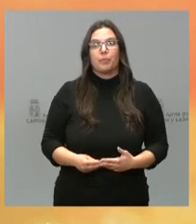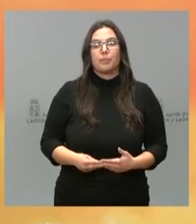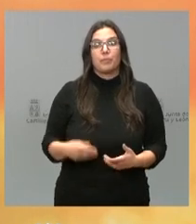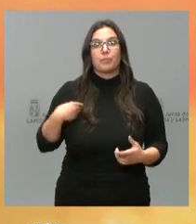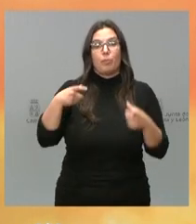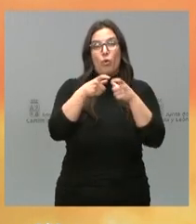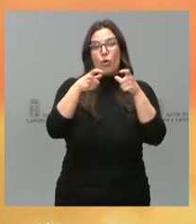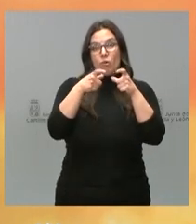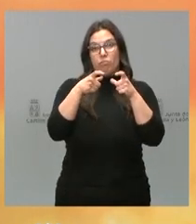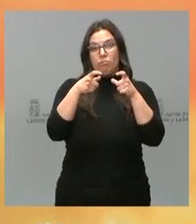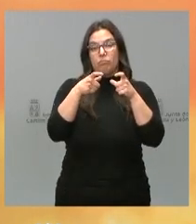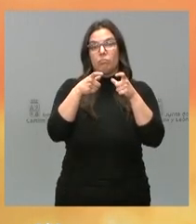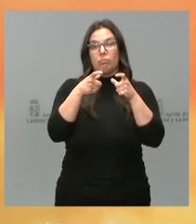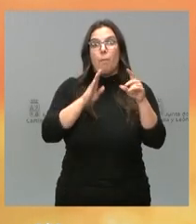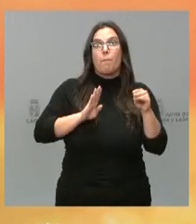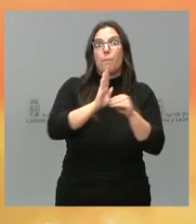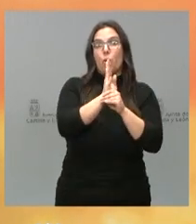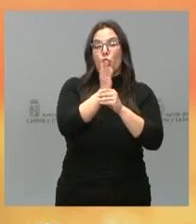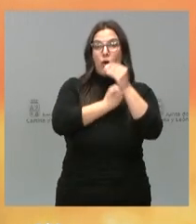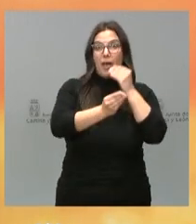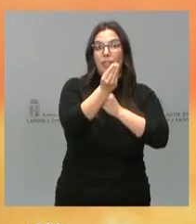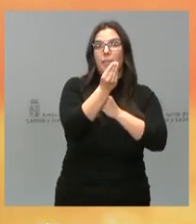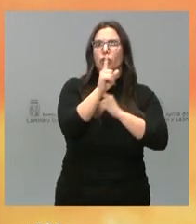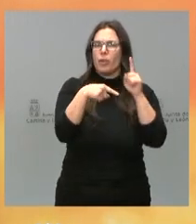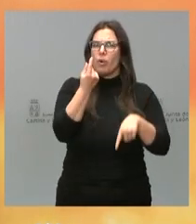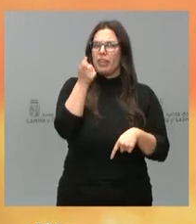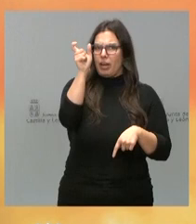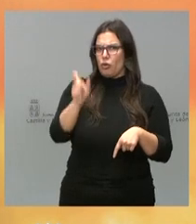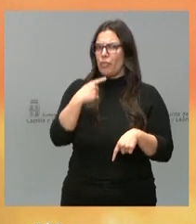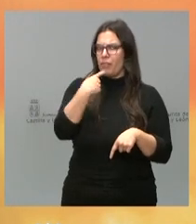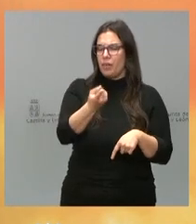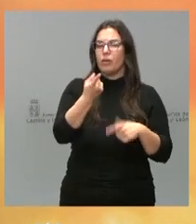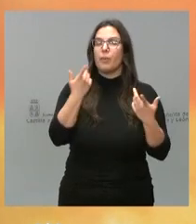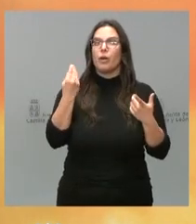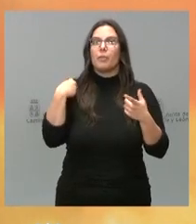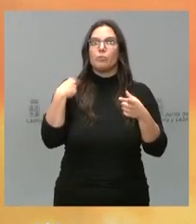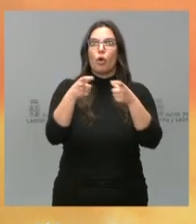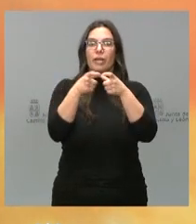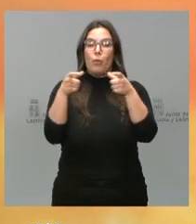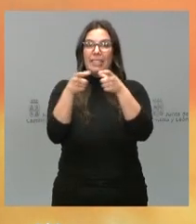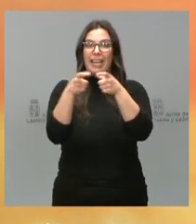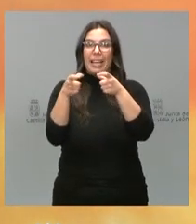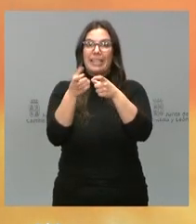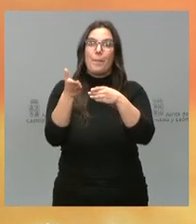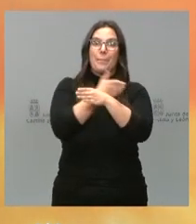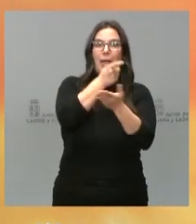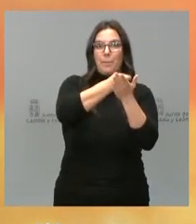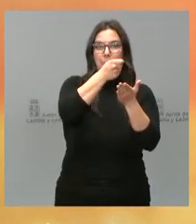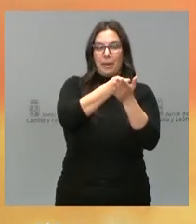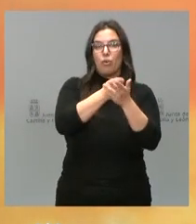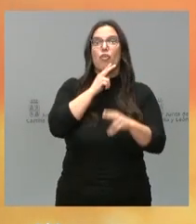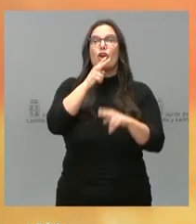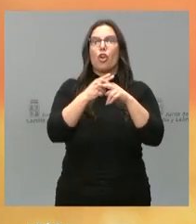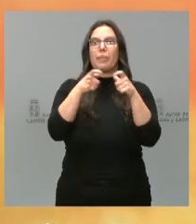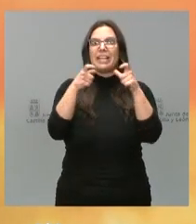las cantidades que luego les hablaré de ellas se van a introducir en una tarjeta prepago que lo hemos denominado tarjeta